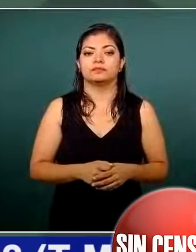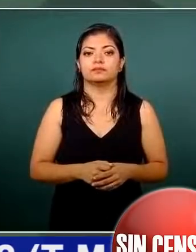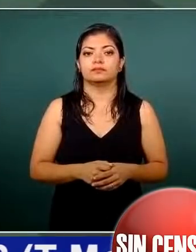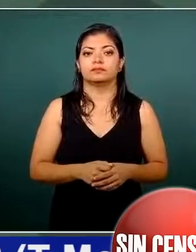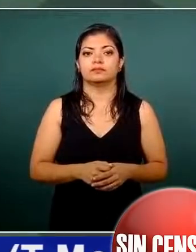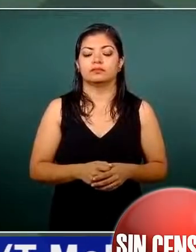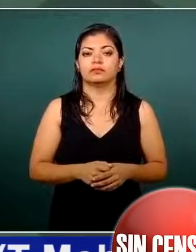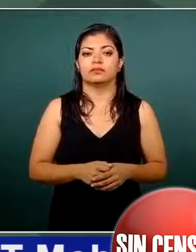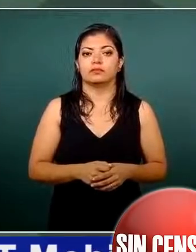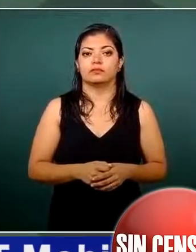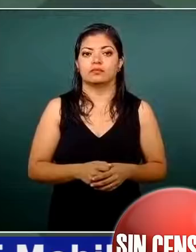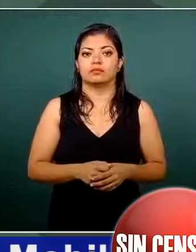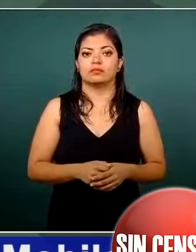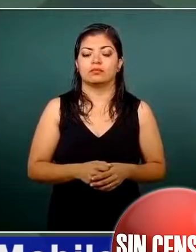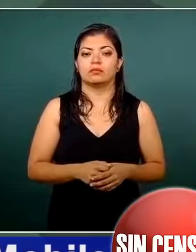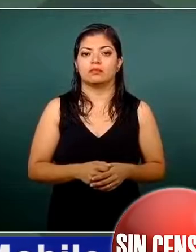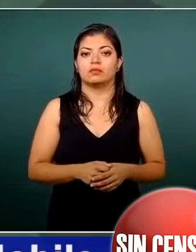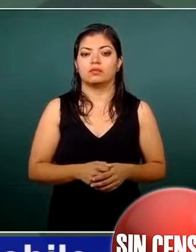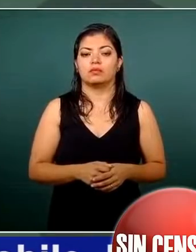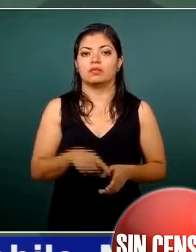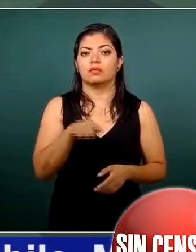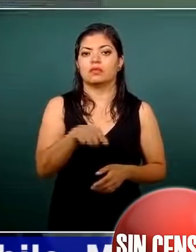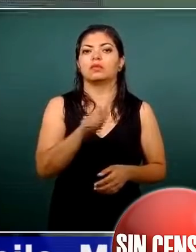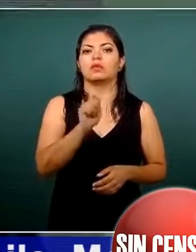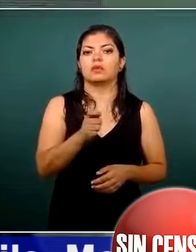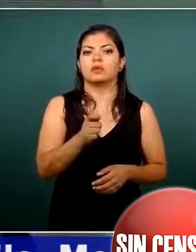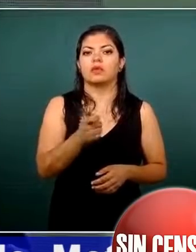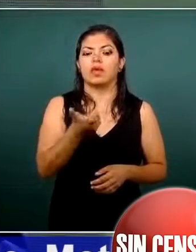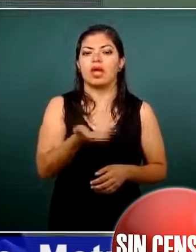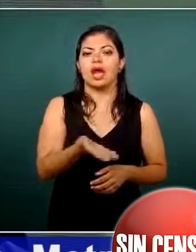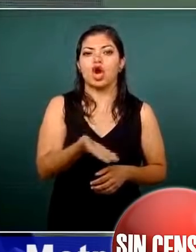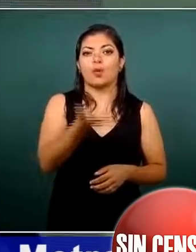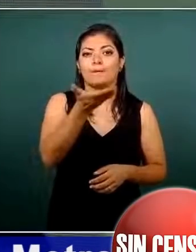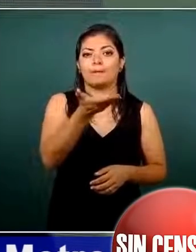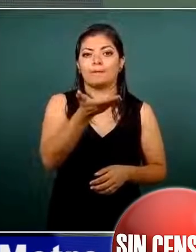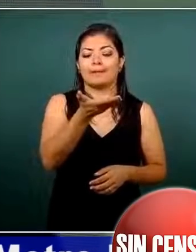es el del aumento en el pago de pensiones,